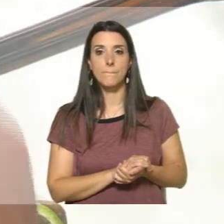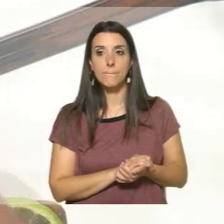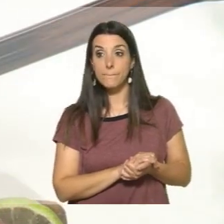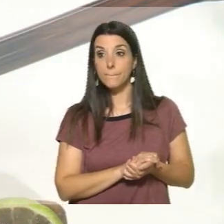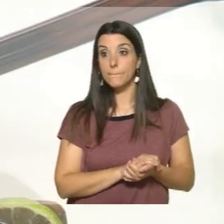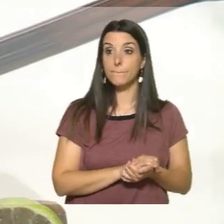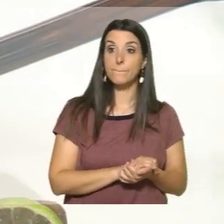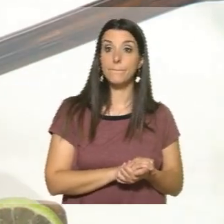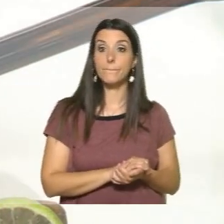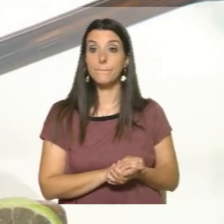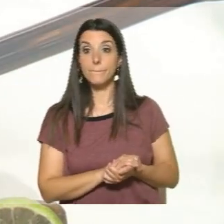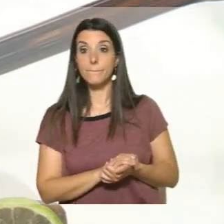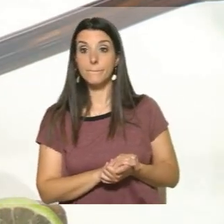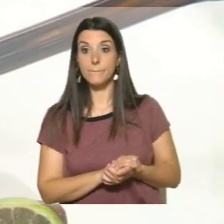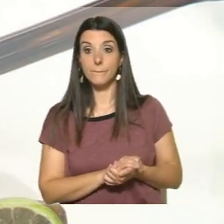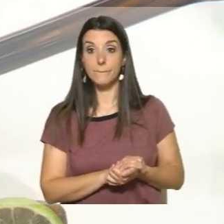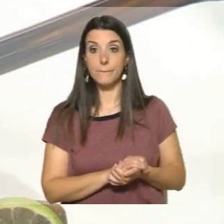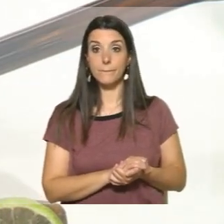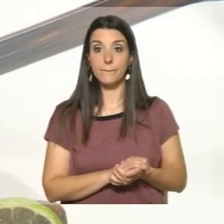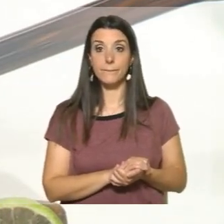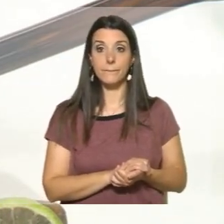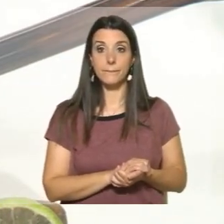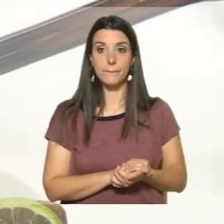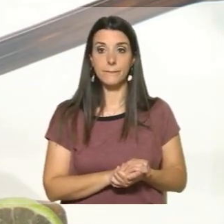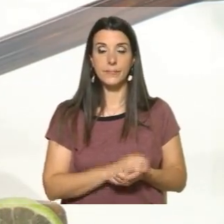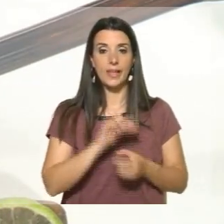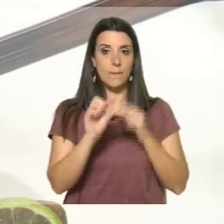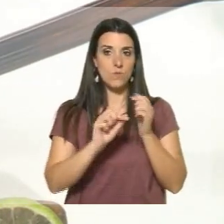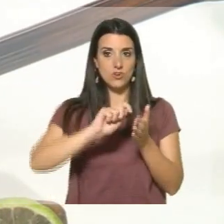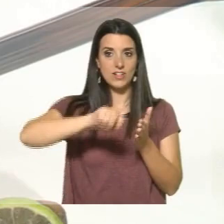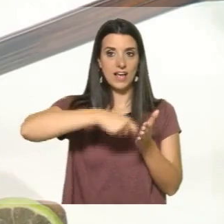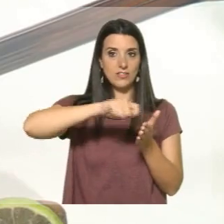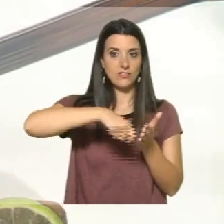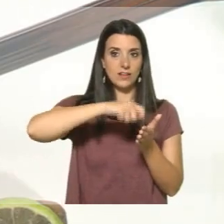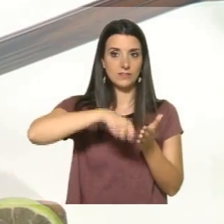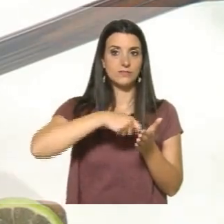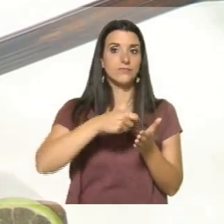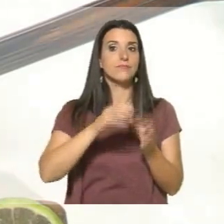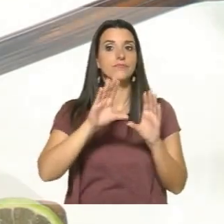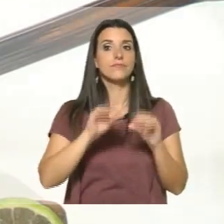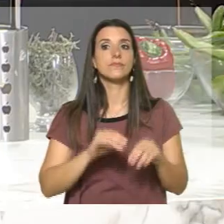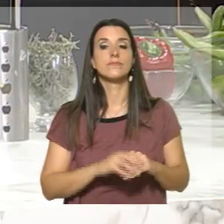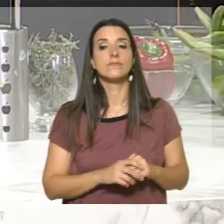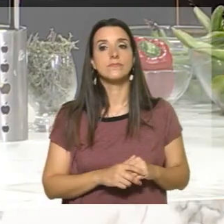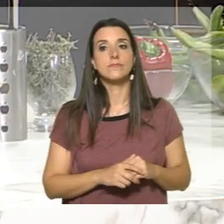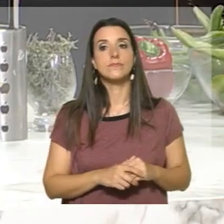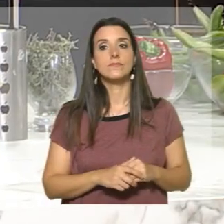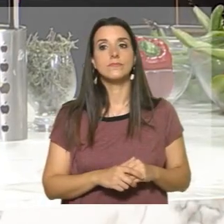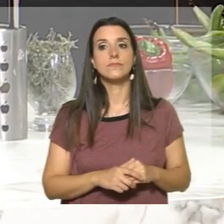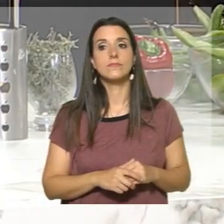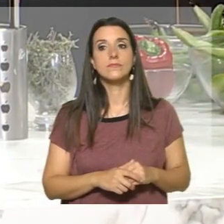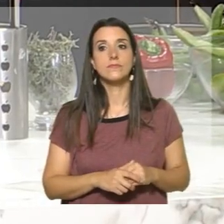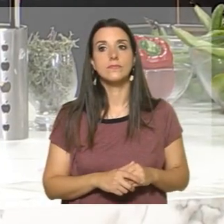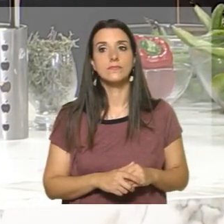Al revés, mira, para no quemar, ¿eh? Vas a ir sacando ahí toda la pulpita que puedas. ¿Ah?